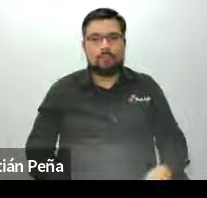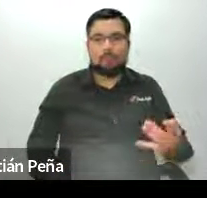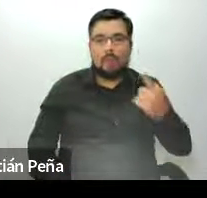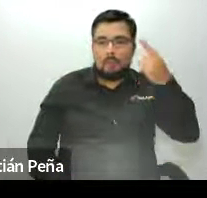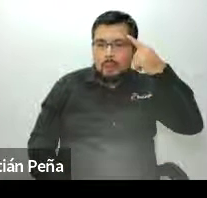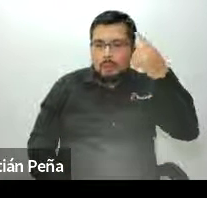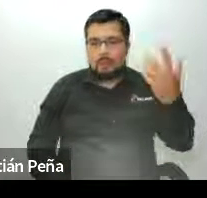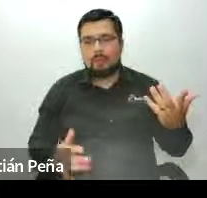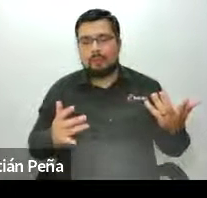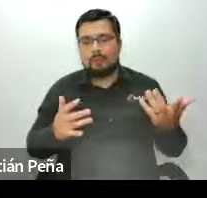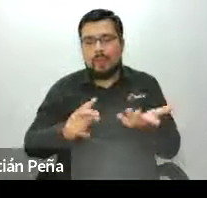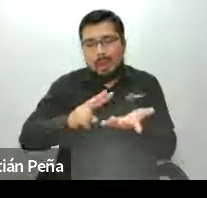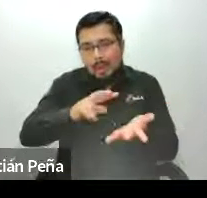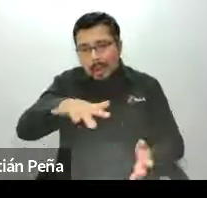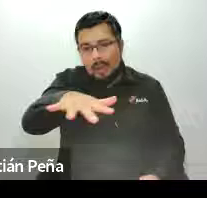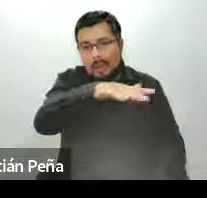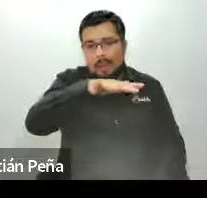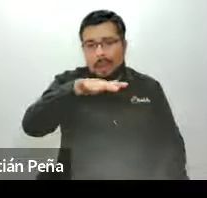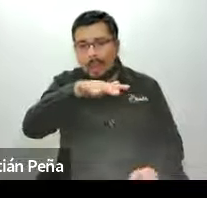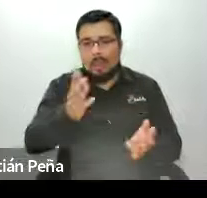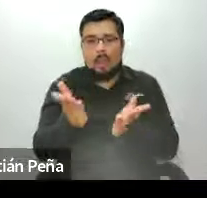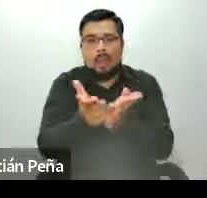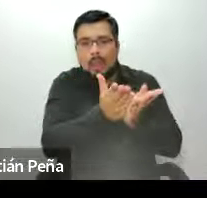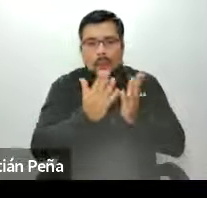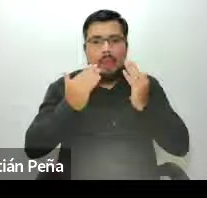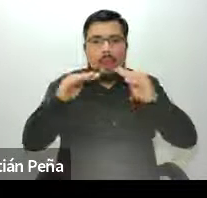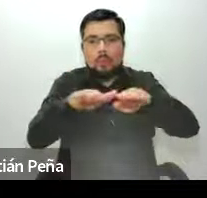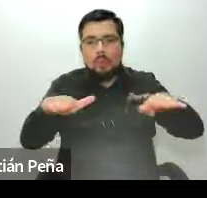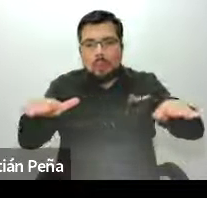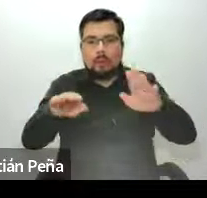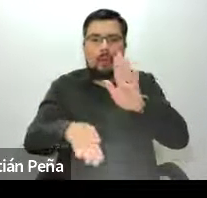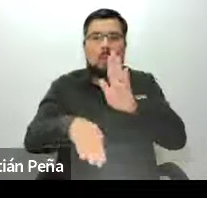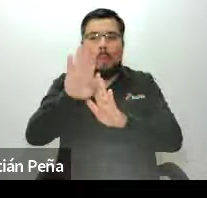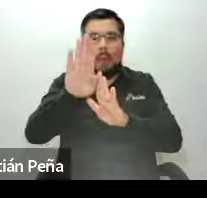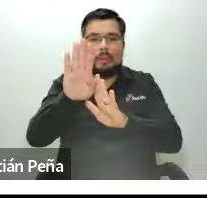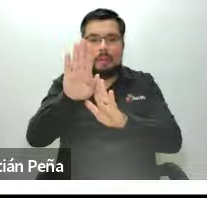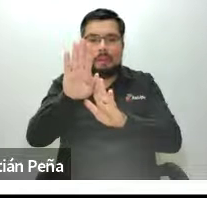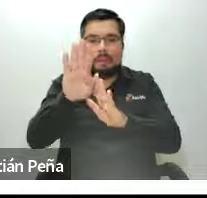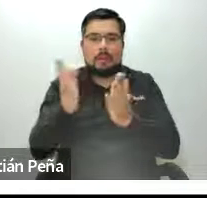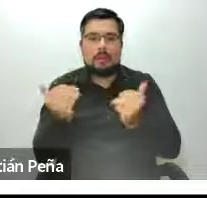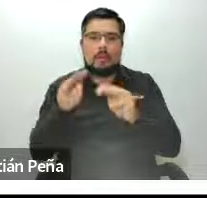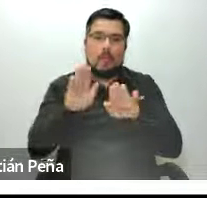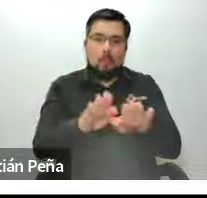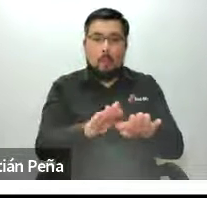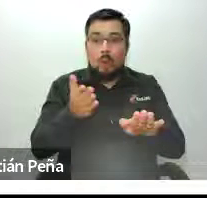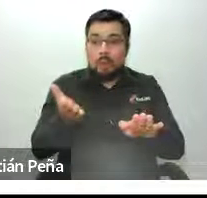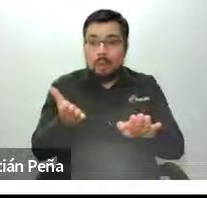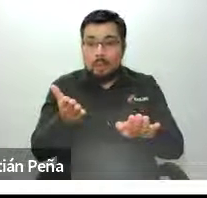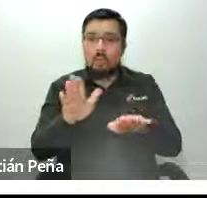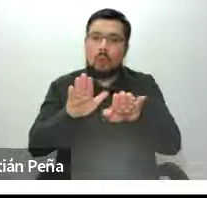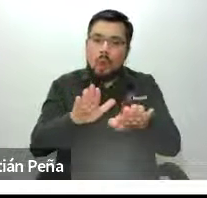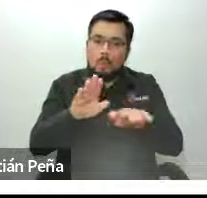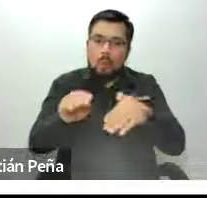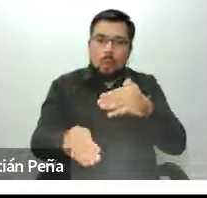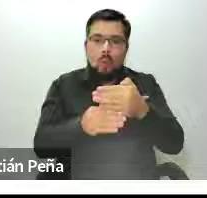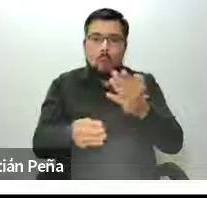mayores necesidades de apoyo, ¿no? Y eso también lo vamos a ir explicando con las próximas preguntas, ¿no?